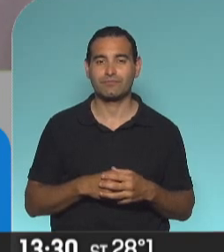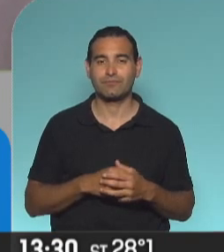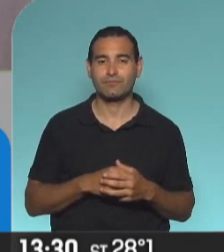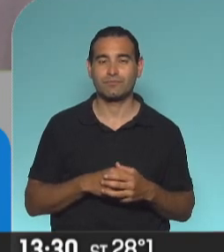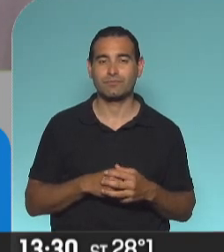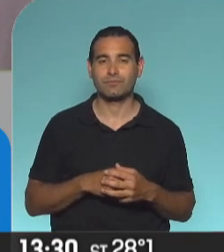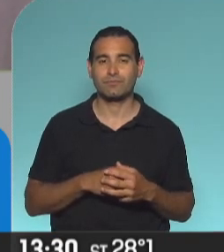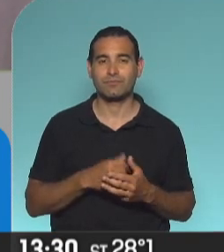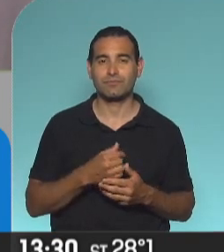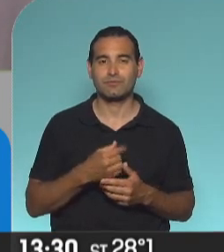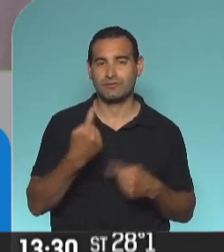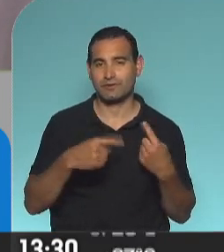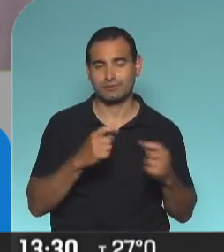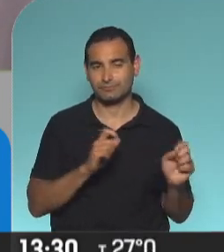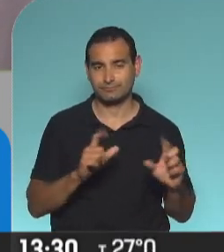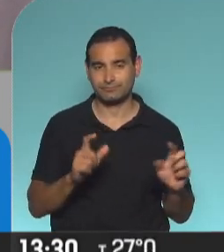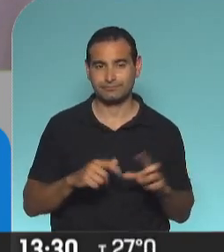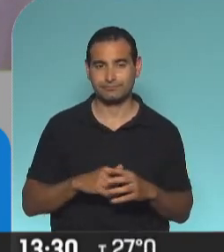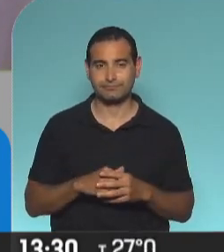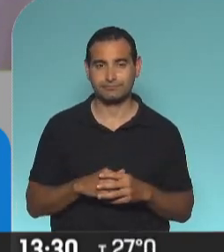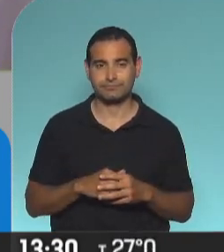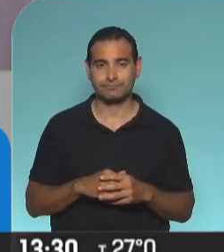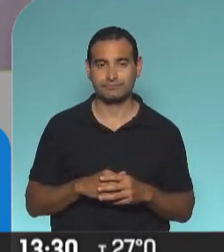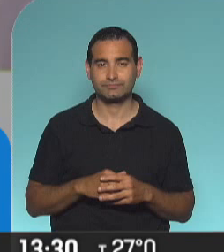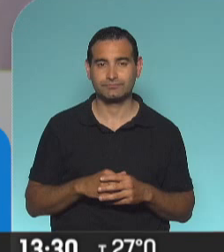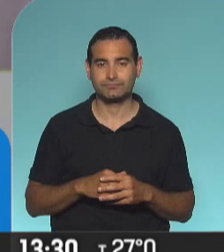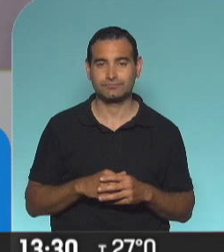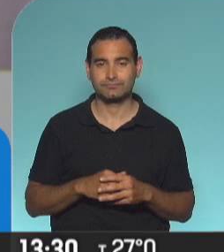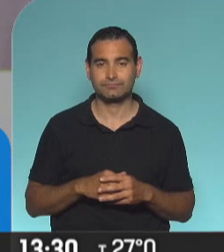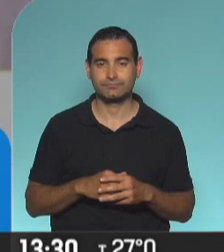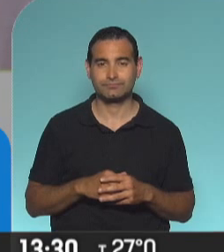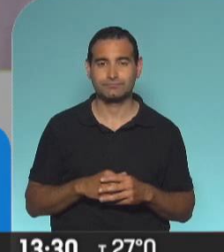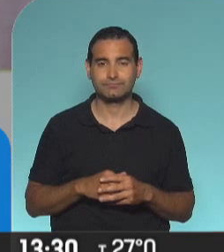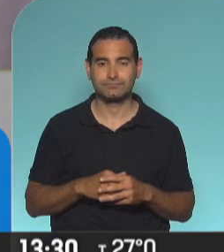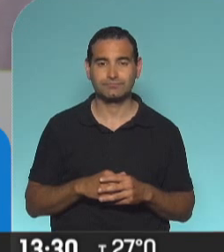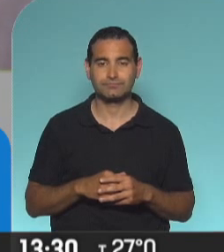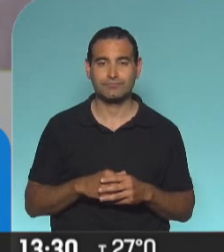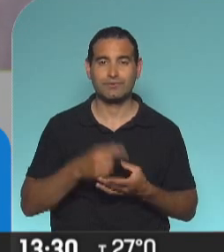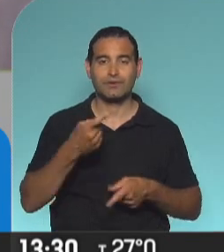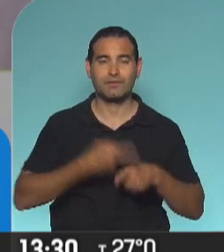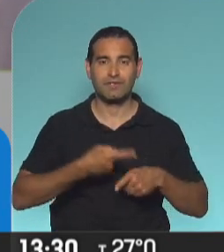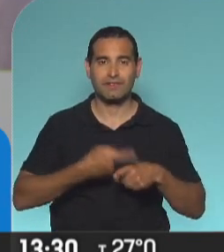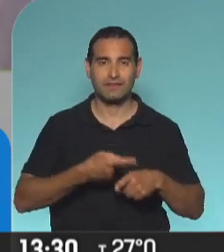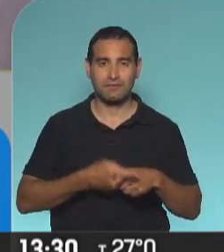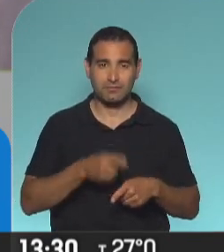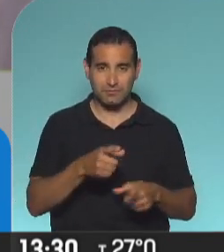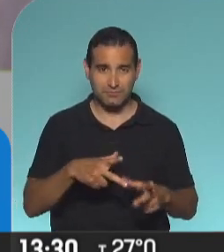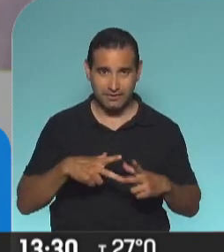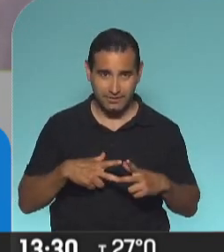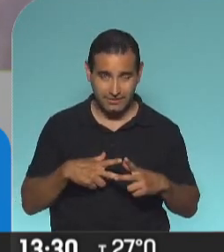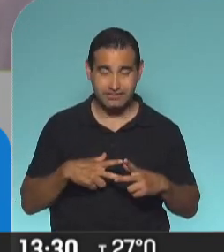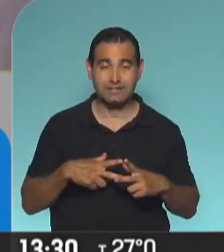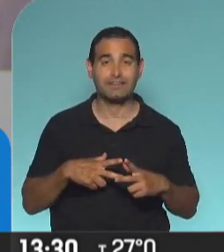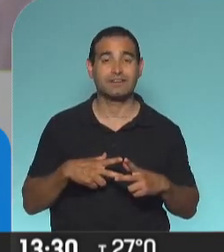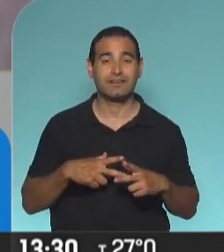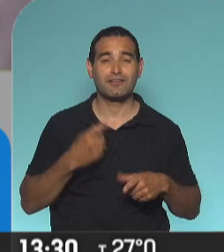de otros exponentes que van a estar. Perfecto. Y entonces, este festival, como vos decías, Silvita, cuando